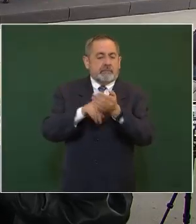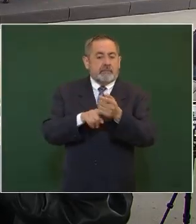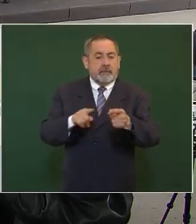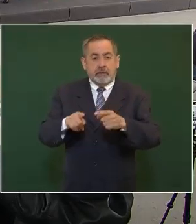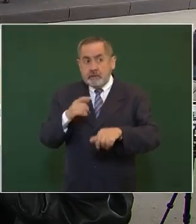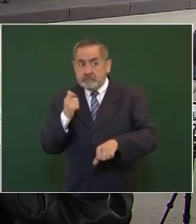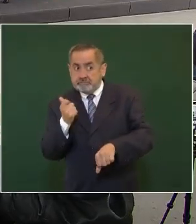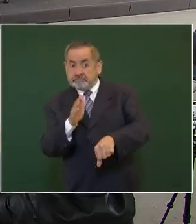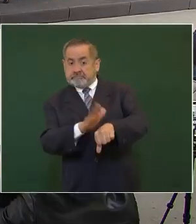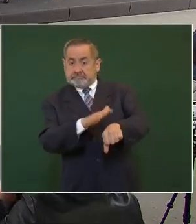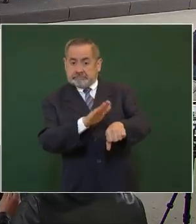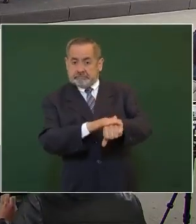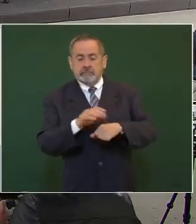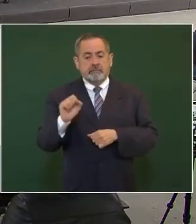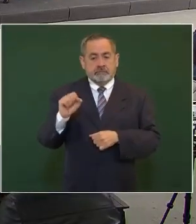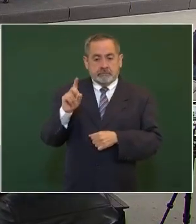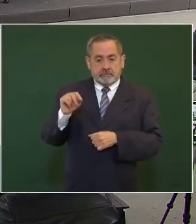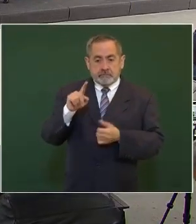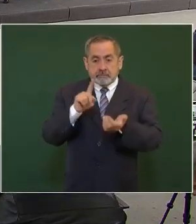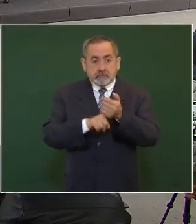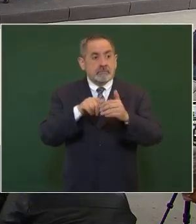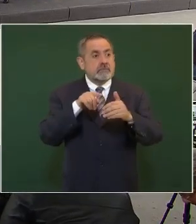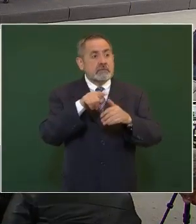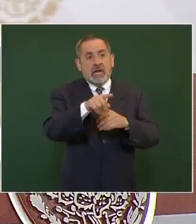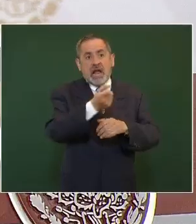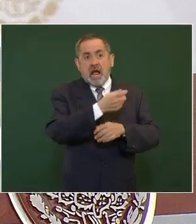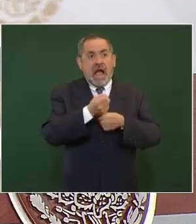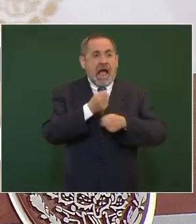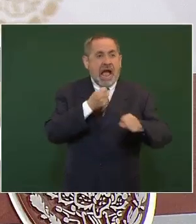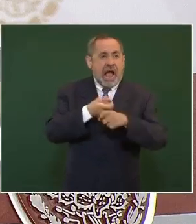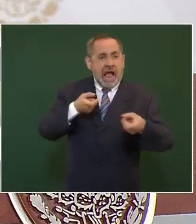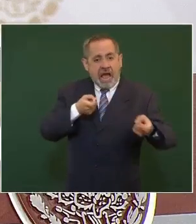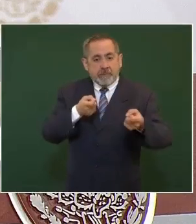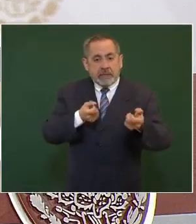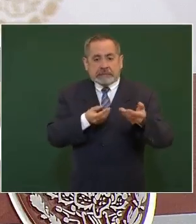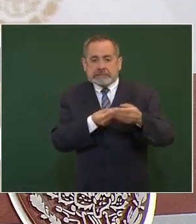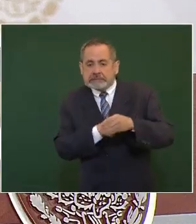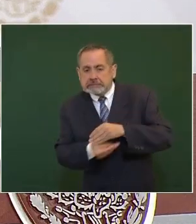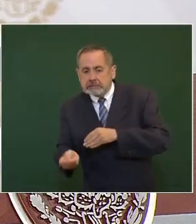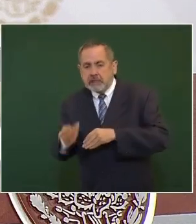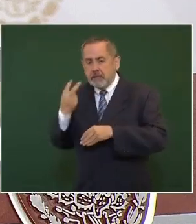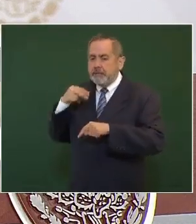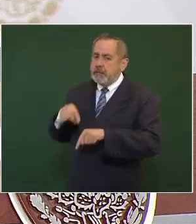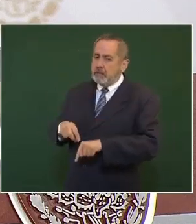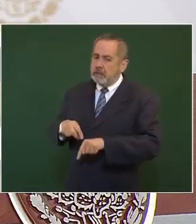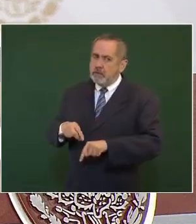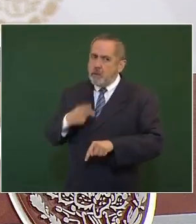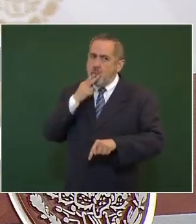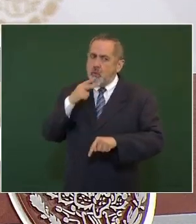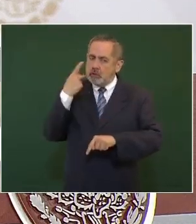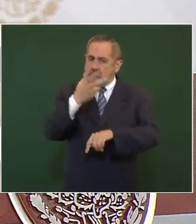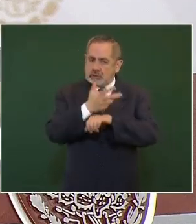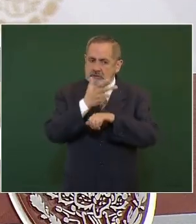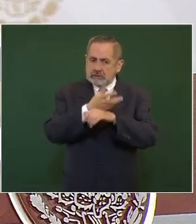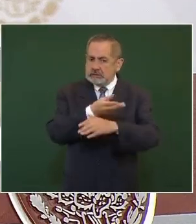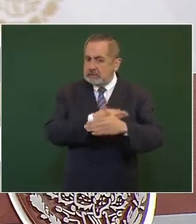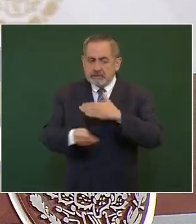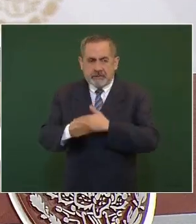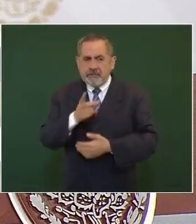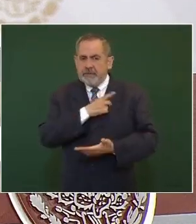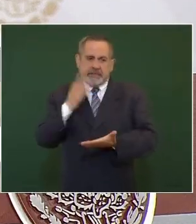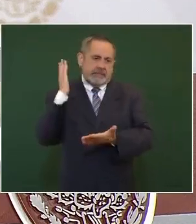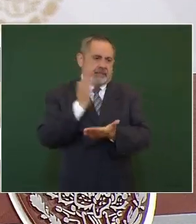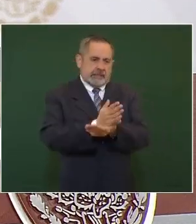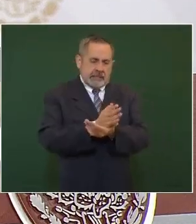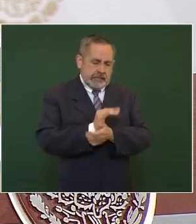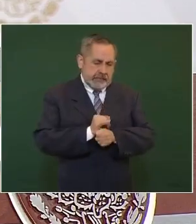los Estados Unidos sobre armas que están entrando a México que son de uso exclusivo del ejército estadounidense. Y es muy urgente que se haga